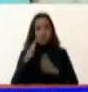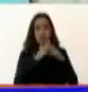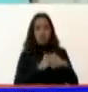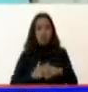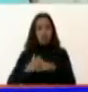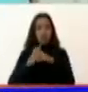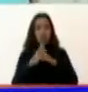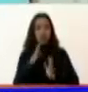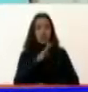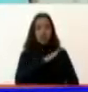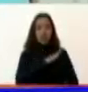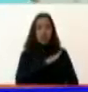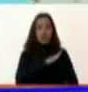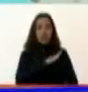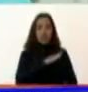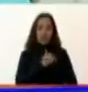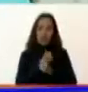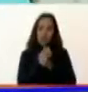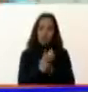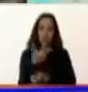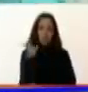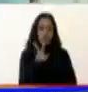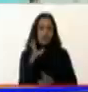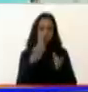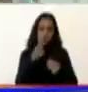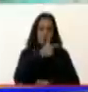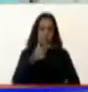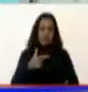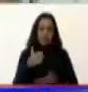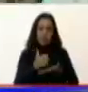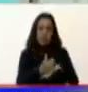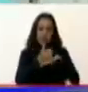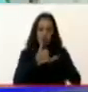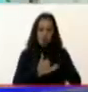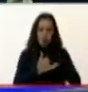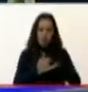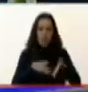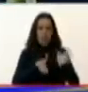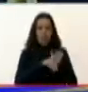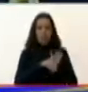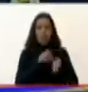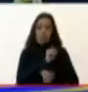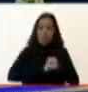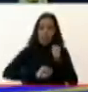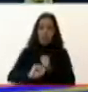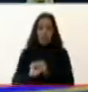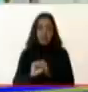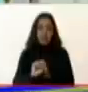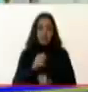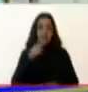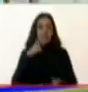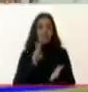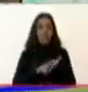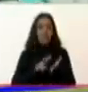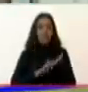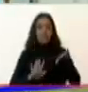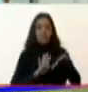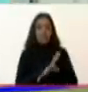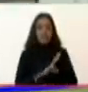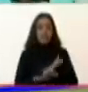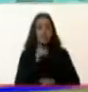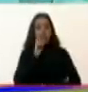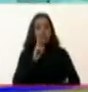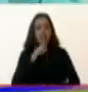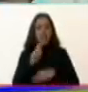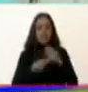tiene simpatía por Venezuela, que son millones, que nos ayuden a defender la verdad contra los medios como New York Times,